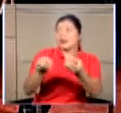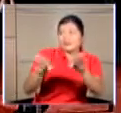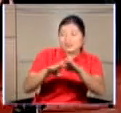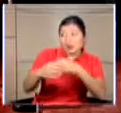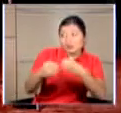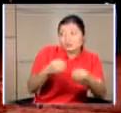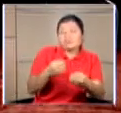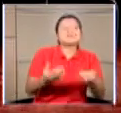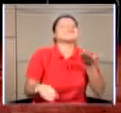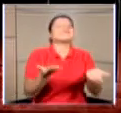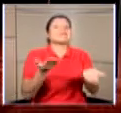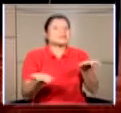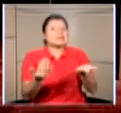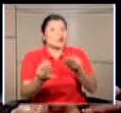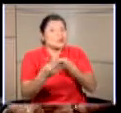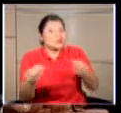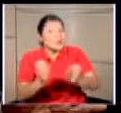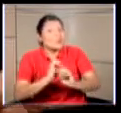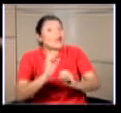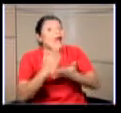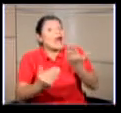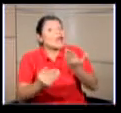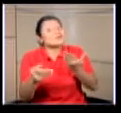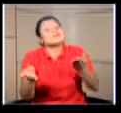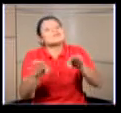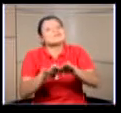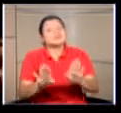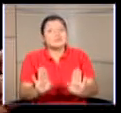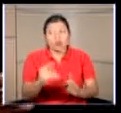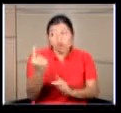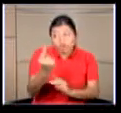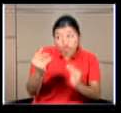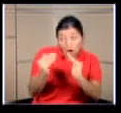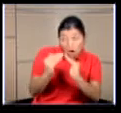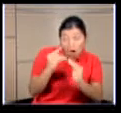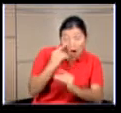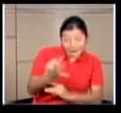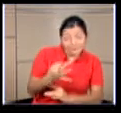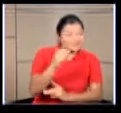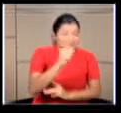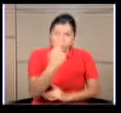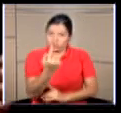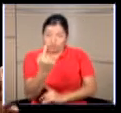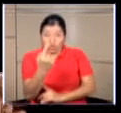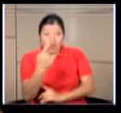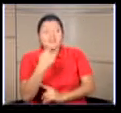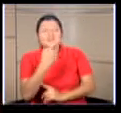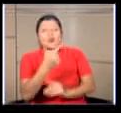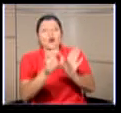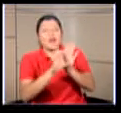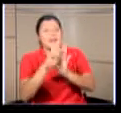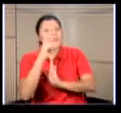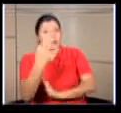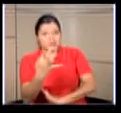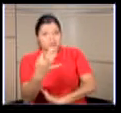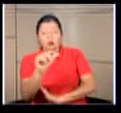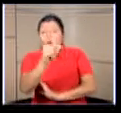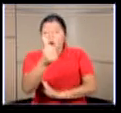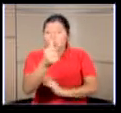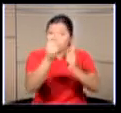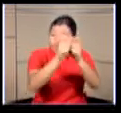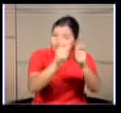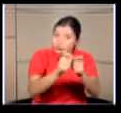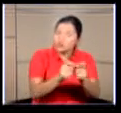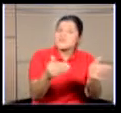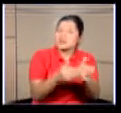logra resolver algo. Pero vea que es algo muy operativo. Solo en Hacienda. Solo en Hacienda, le estoy comentando. Hay otros rubros que han sido afectados de una manera más